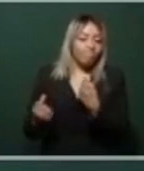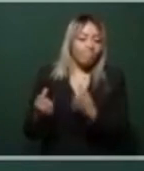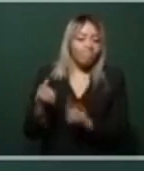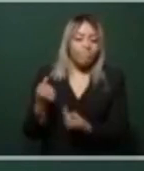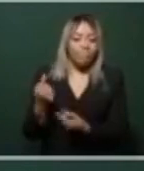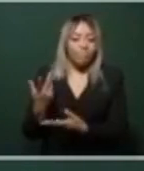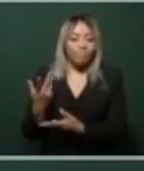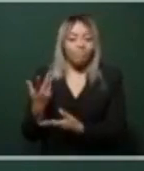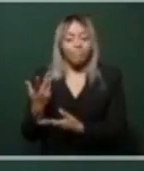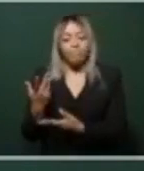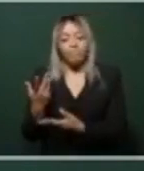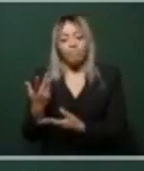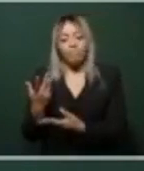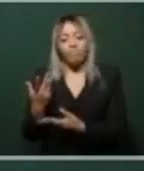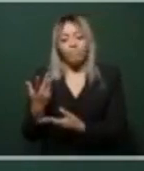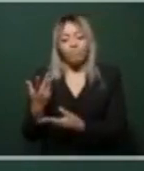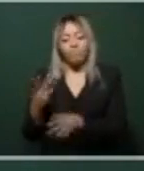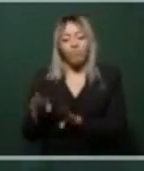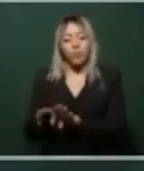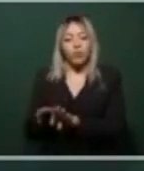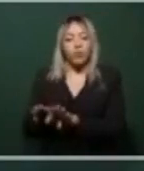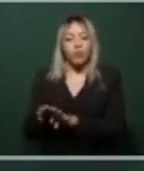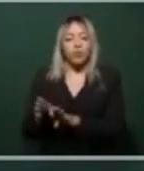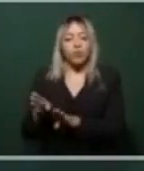de salidas